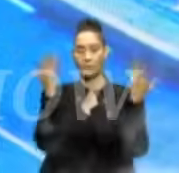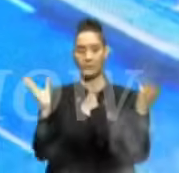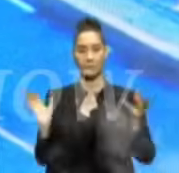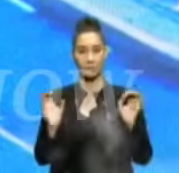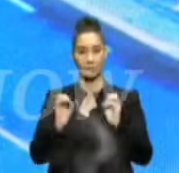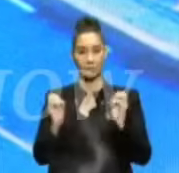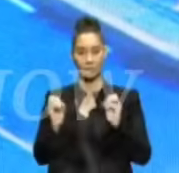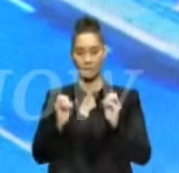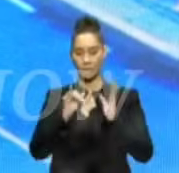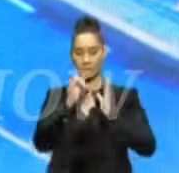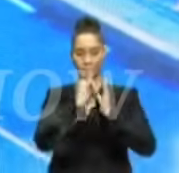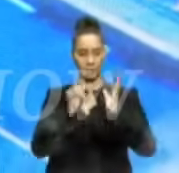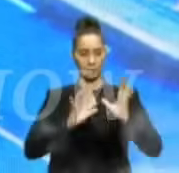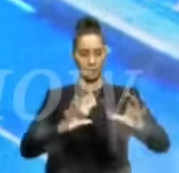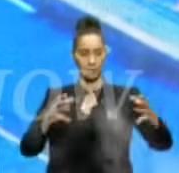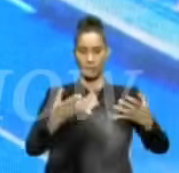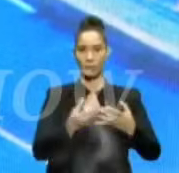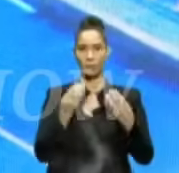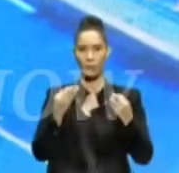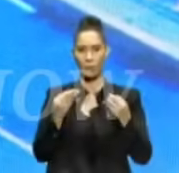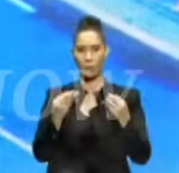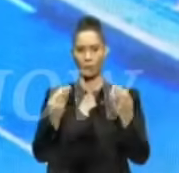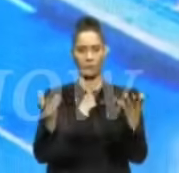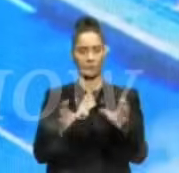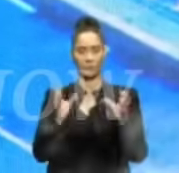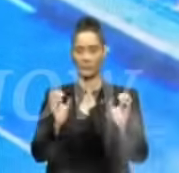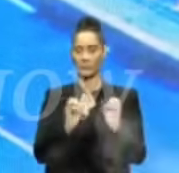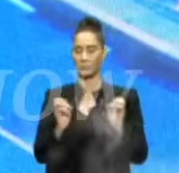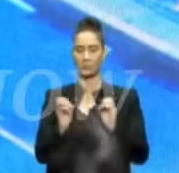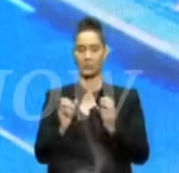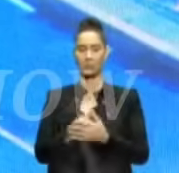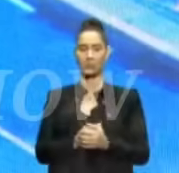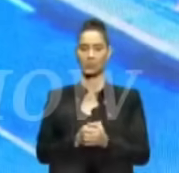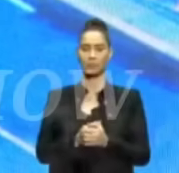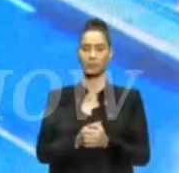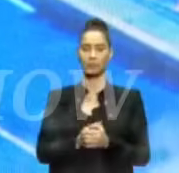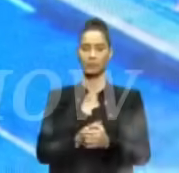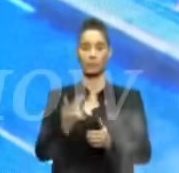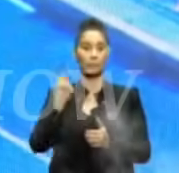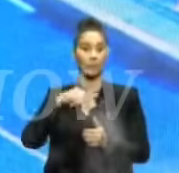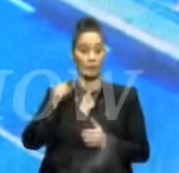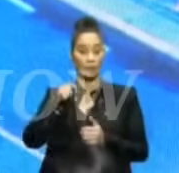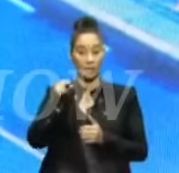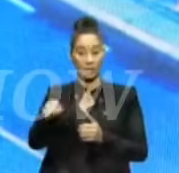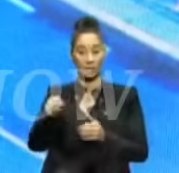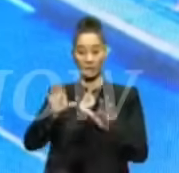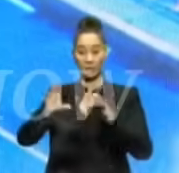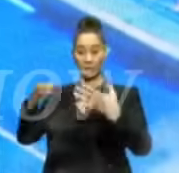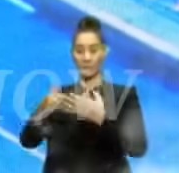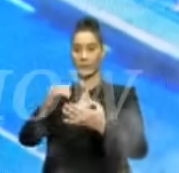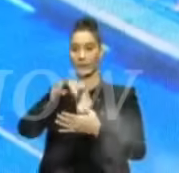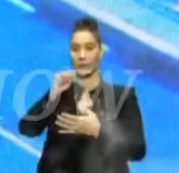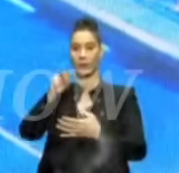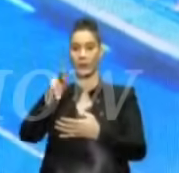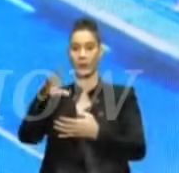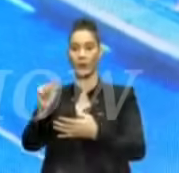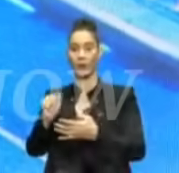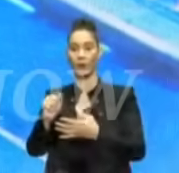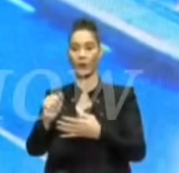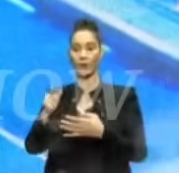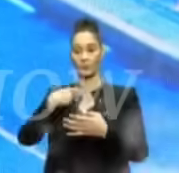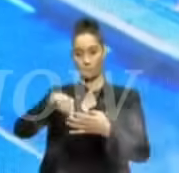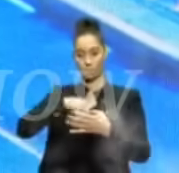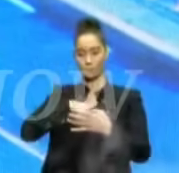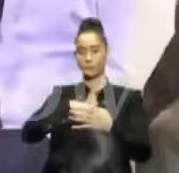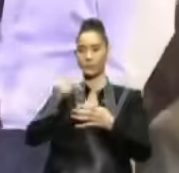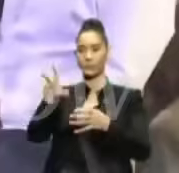ningún diseño de estas presas por lo tanto esa presa de joka la contratamos